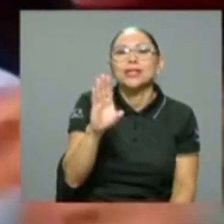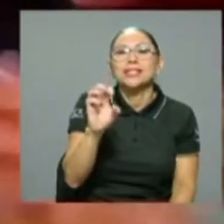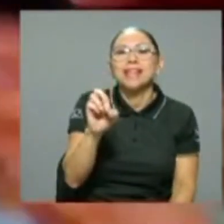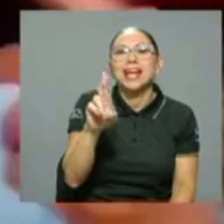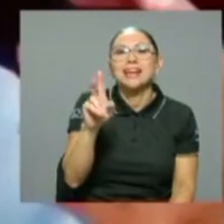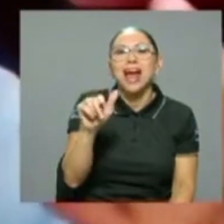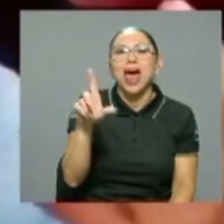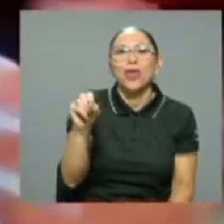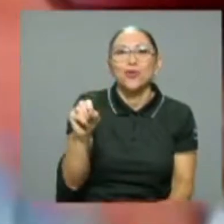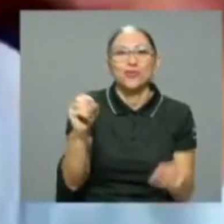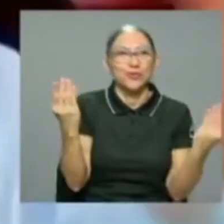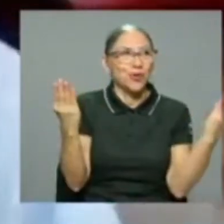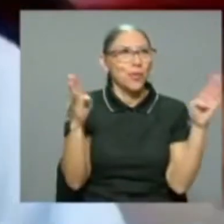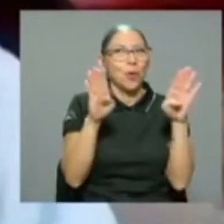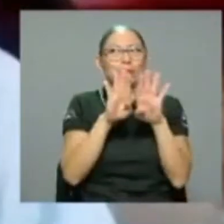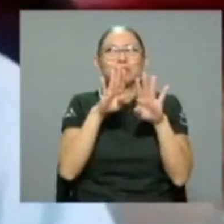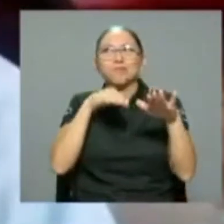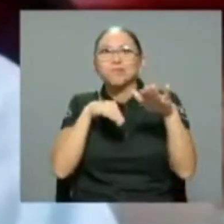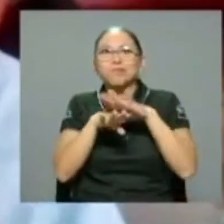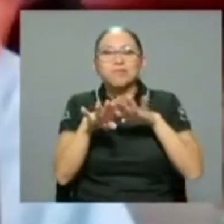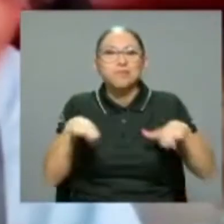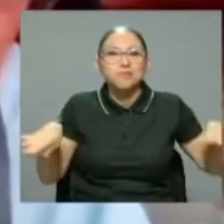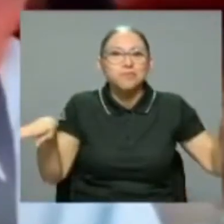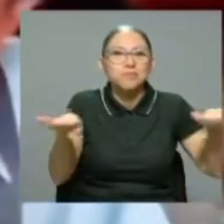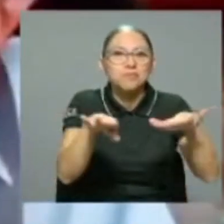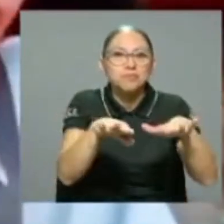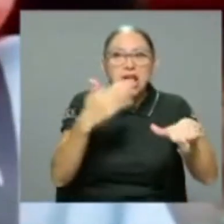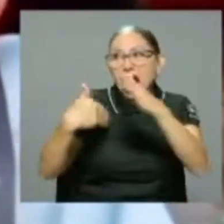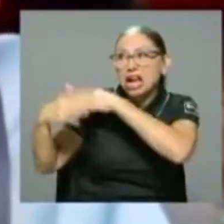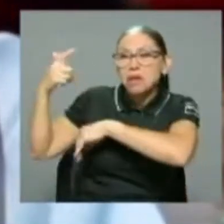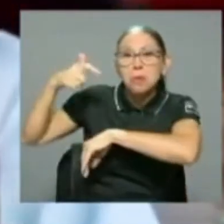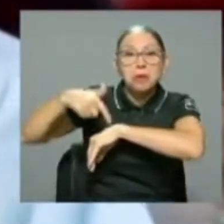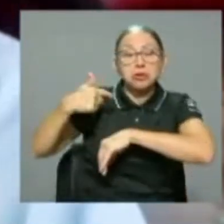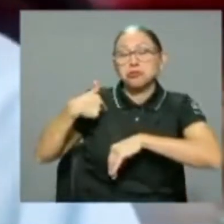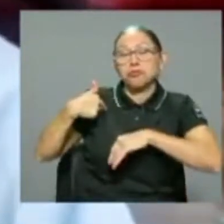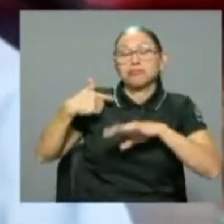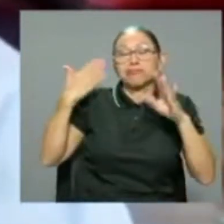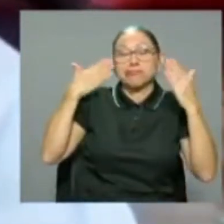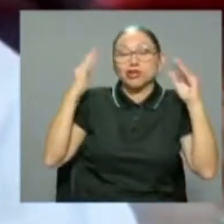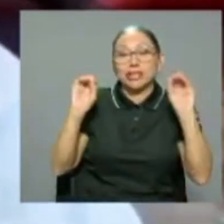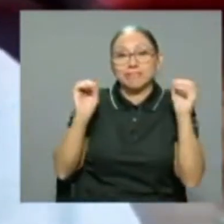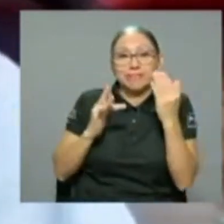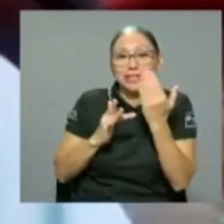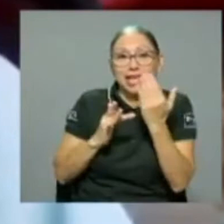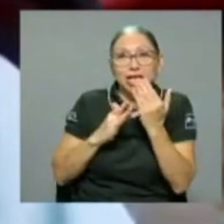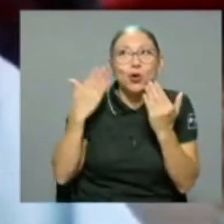no inalámbricamente, no sé cómo, porque en la parte técnica yo no estaba empapado.